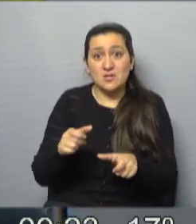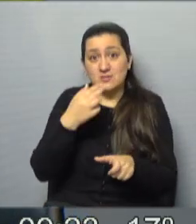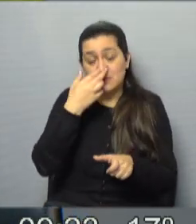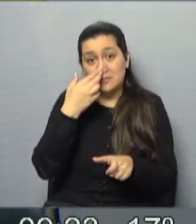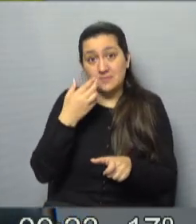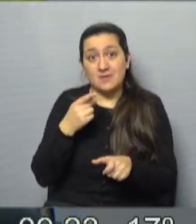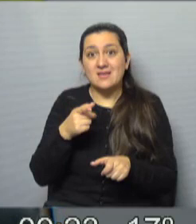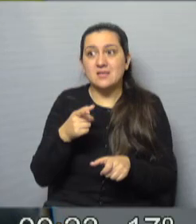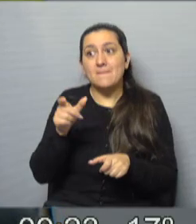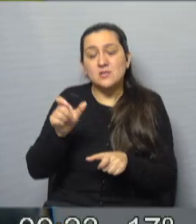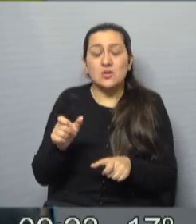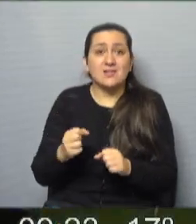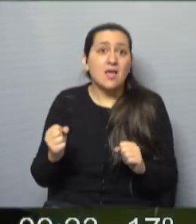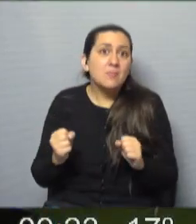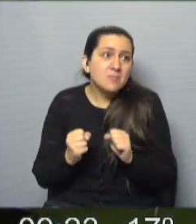dijiste vos,